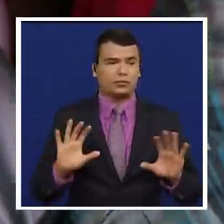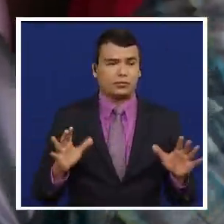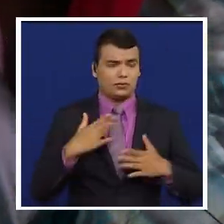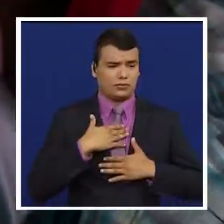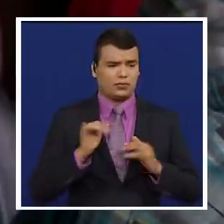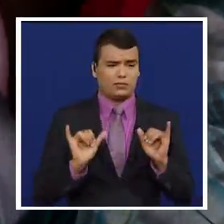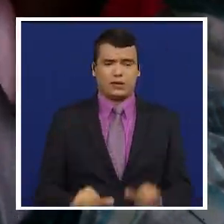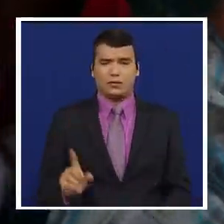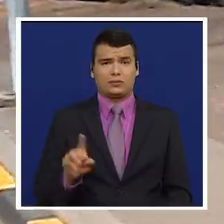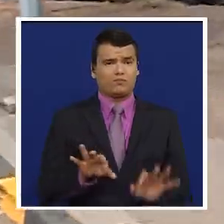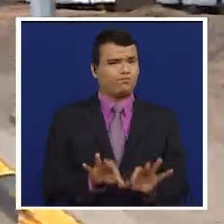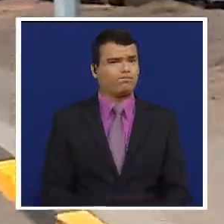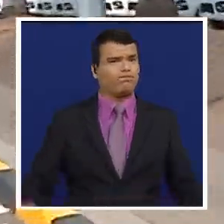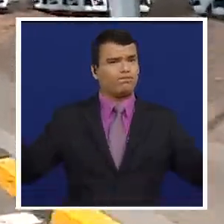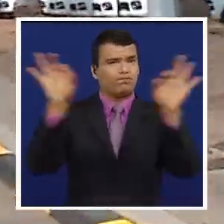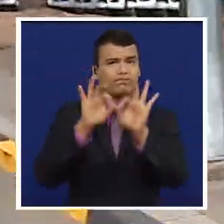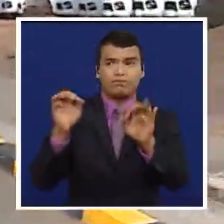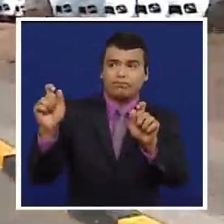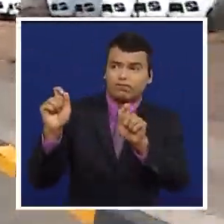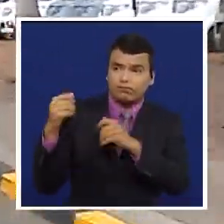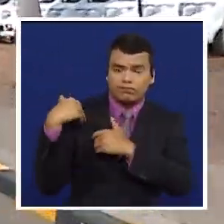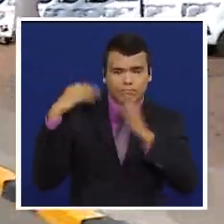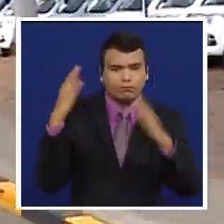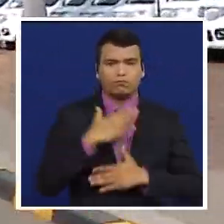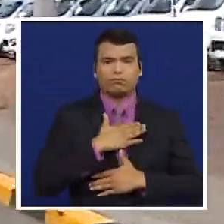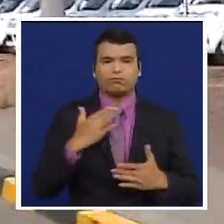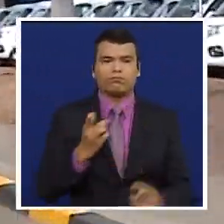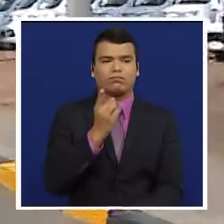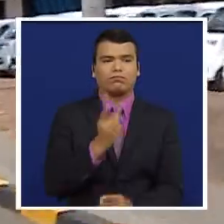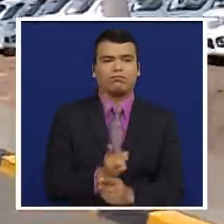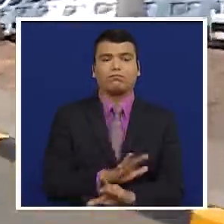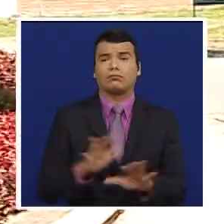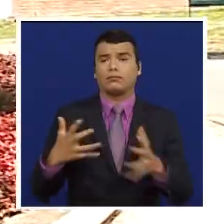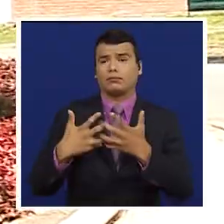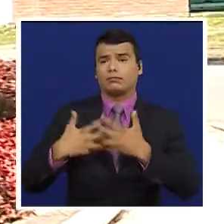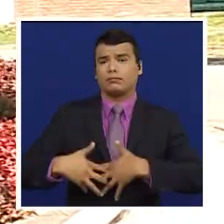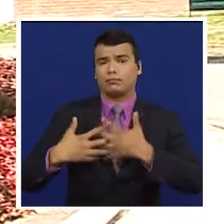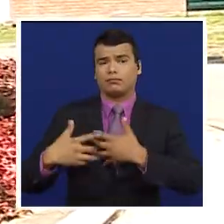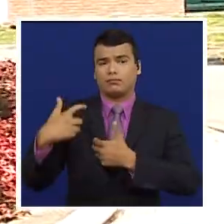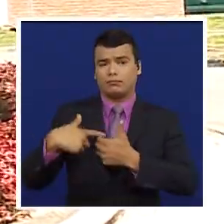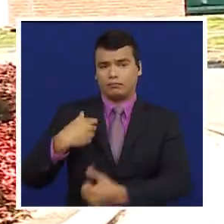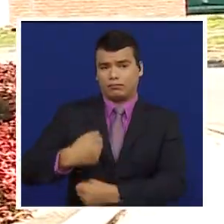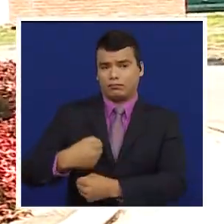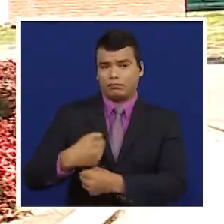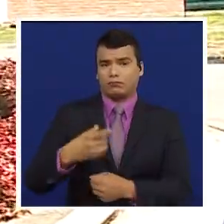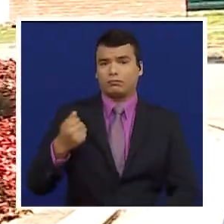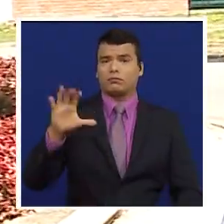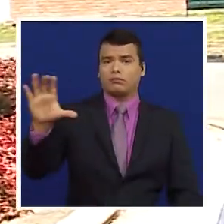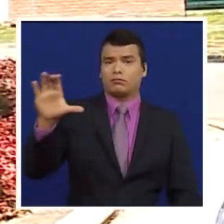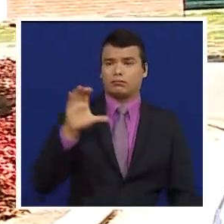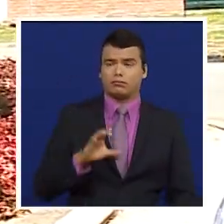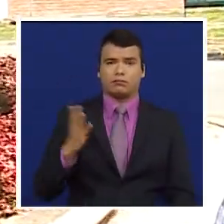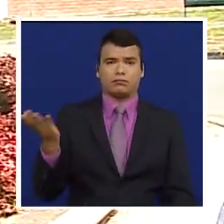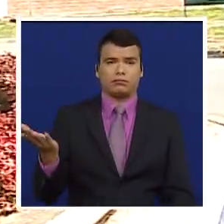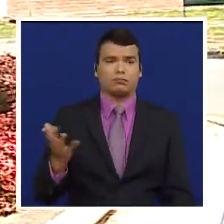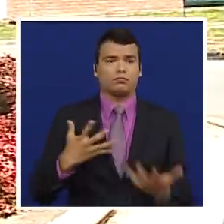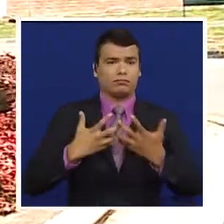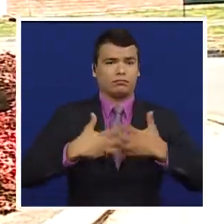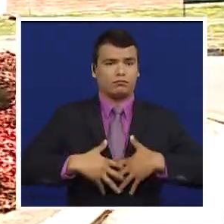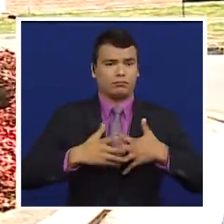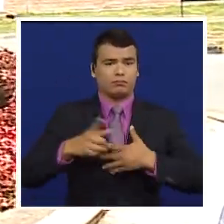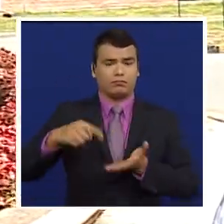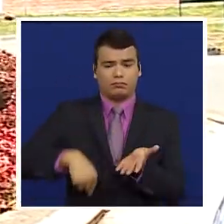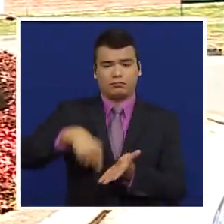más importante fue cumplir con sus entregas. Nosotros trabajamos con empresas, nosotros tenemos nuestro salario, nosotros tenemos, las empresas tienen